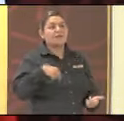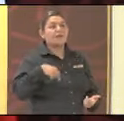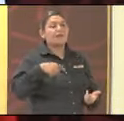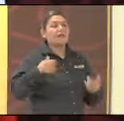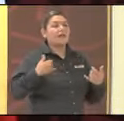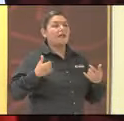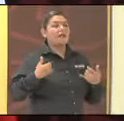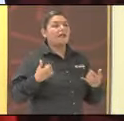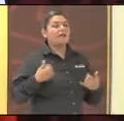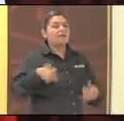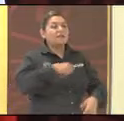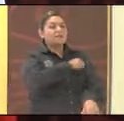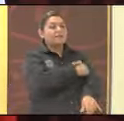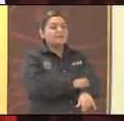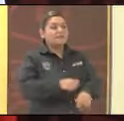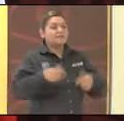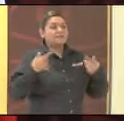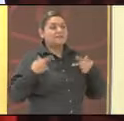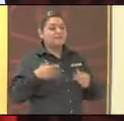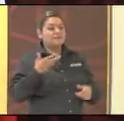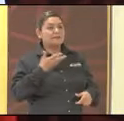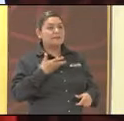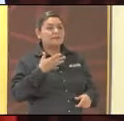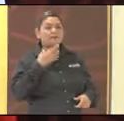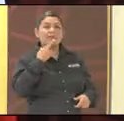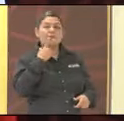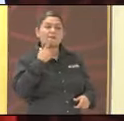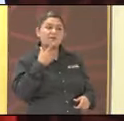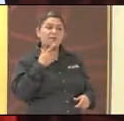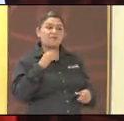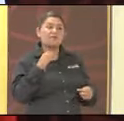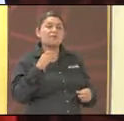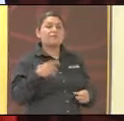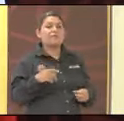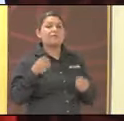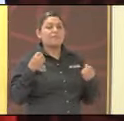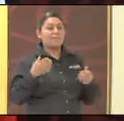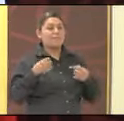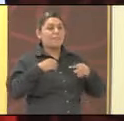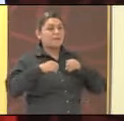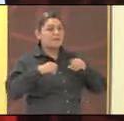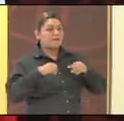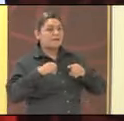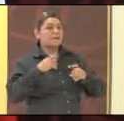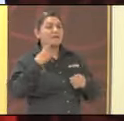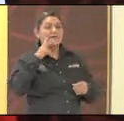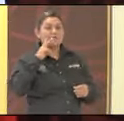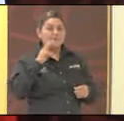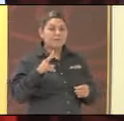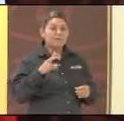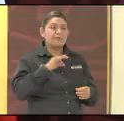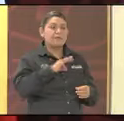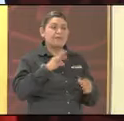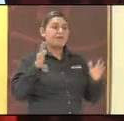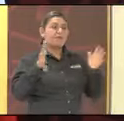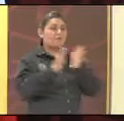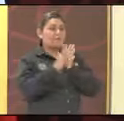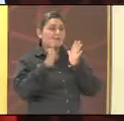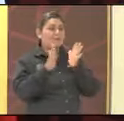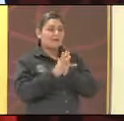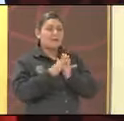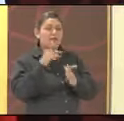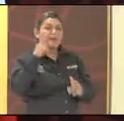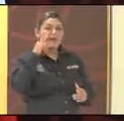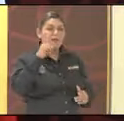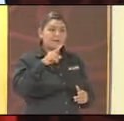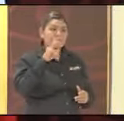mejores profesionistas y tenga la mejor calidad de obra, de mano de obra, para que puedan poder competir a